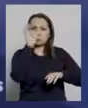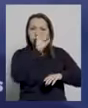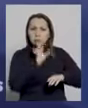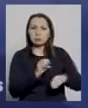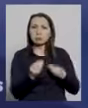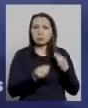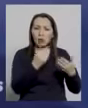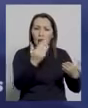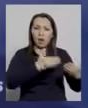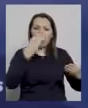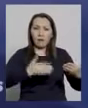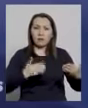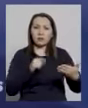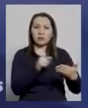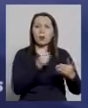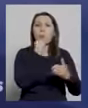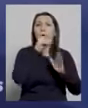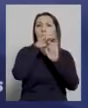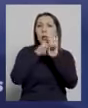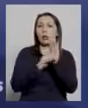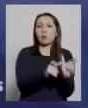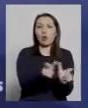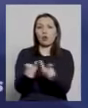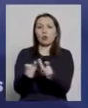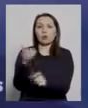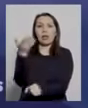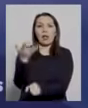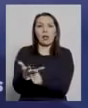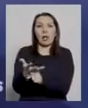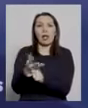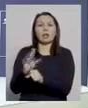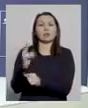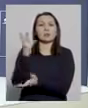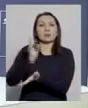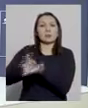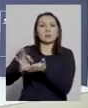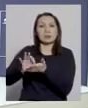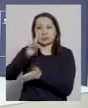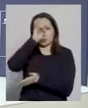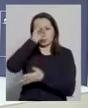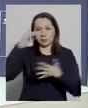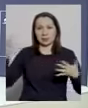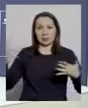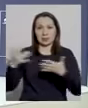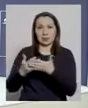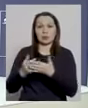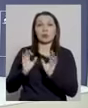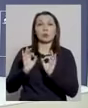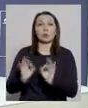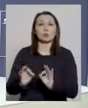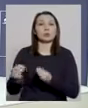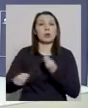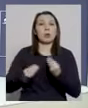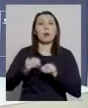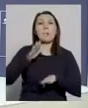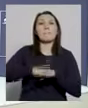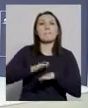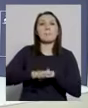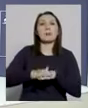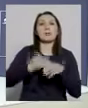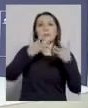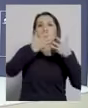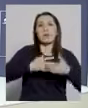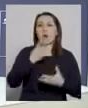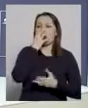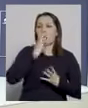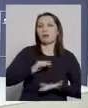especial para revisar las medidas de control que existen en la Subsecretaría de Redes Asistenciales justamente por los préstamos de equipos de